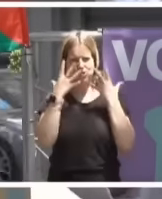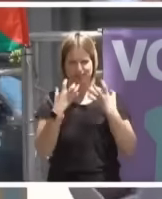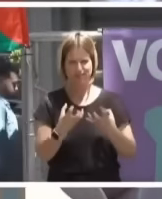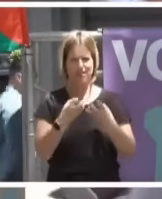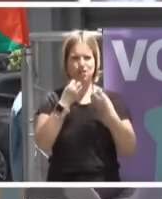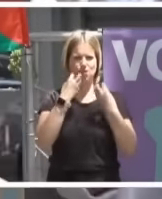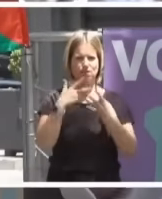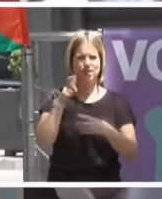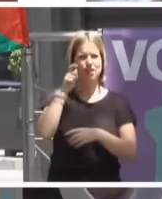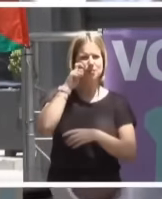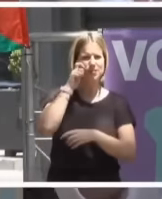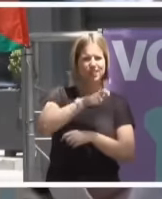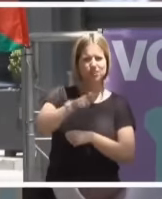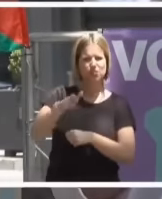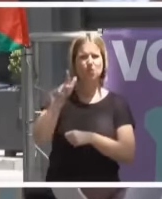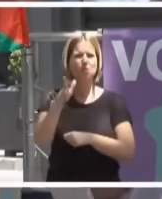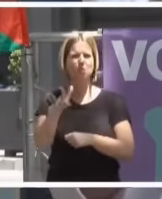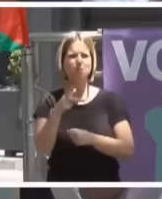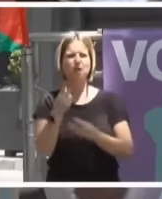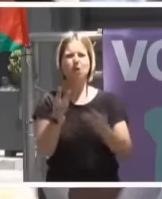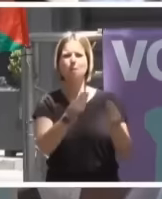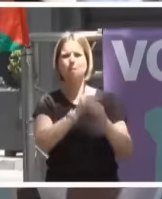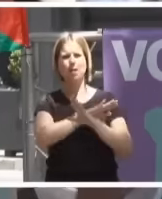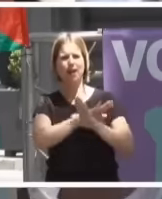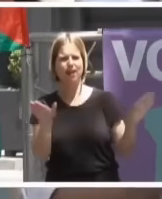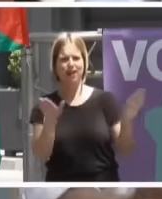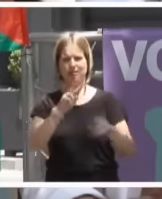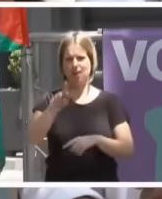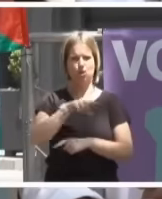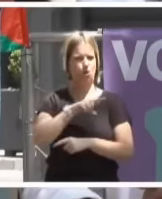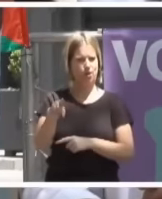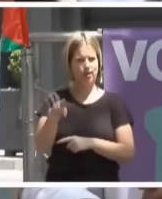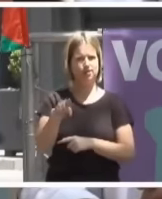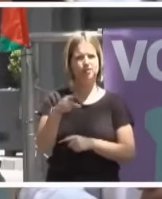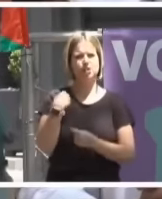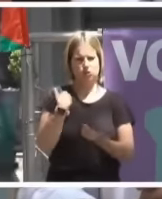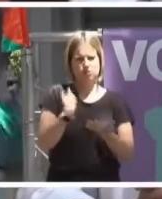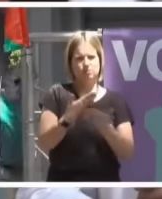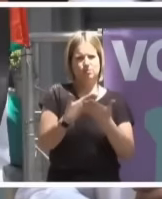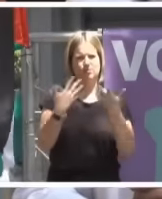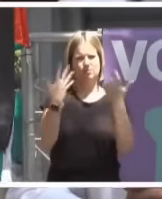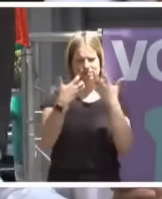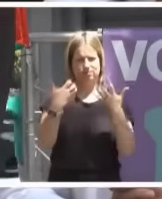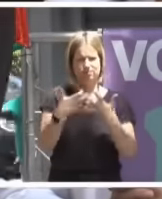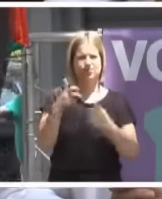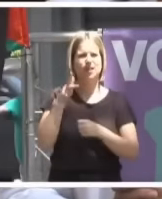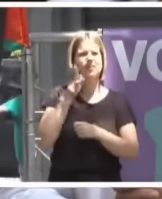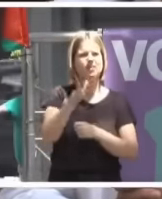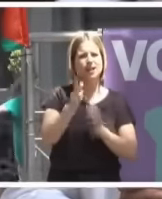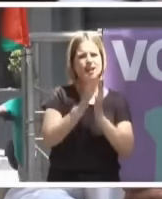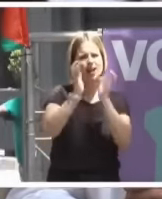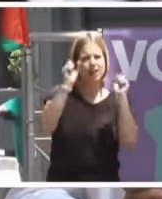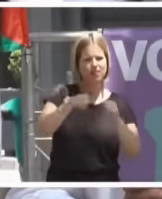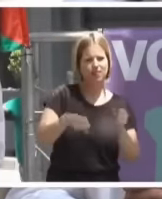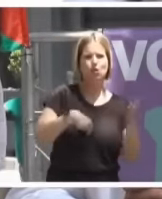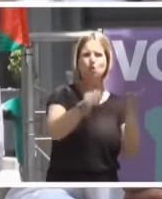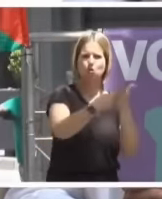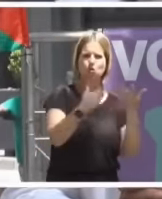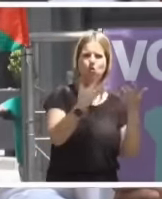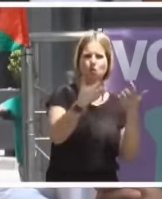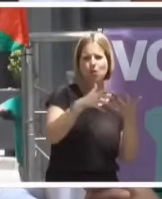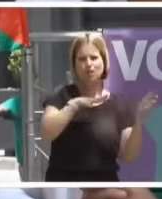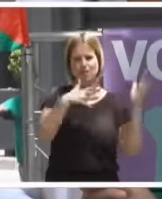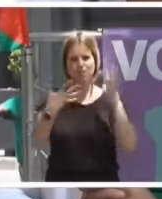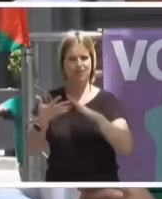derechos humanos no son papel mojado, no son una cosa que suena bonita cuando está escrita en la Declaración de los Derechos Humanos, pero luego somos incapaces de llevar a